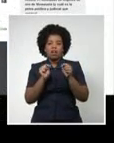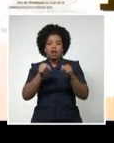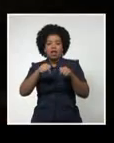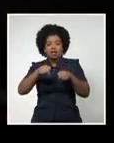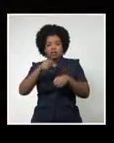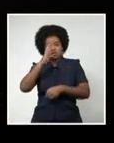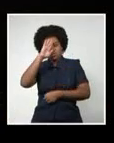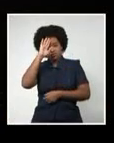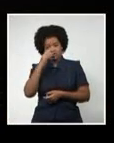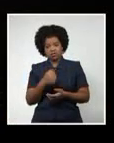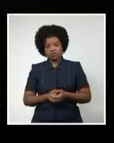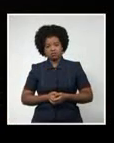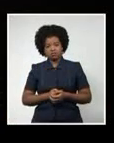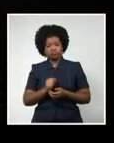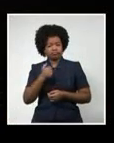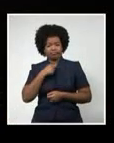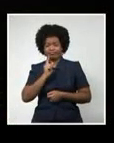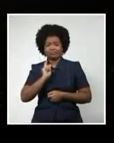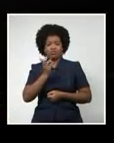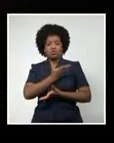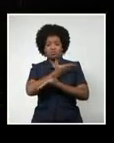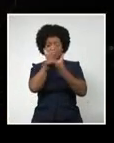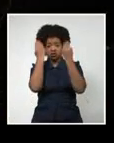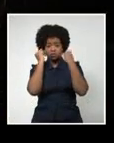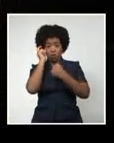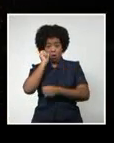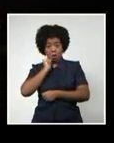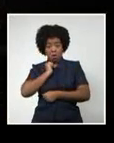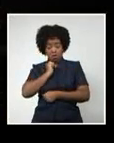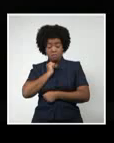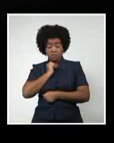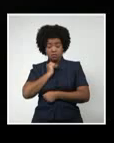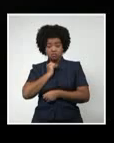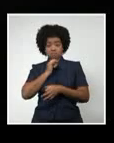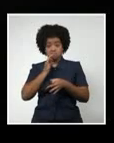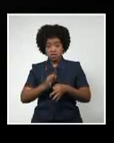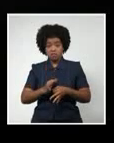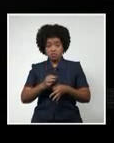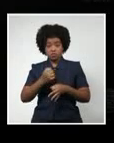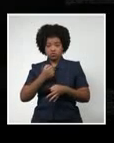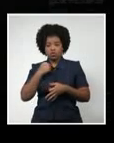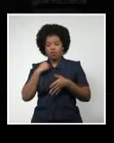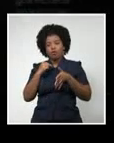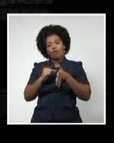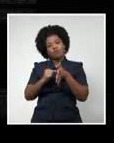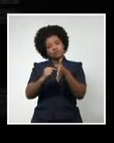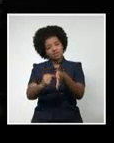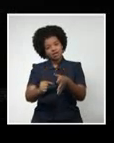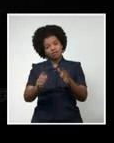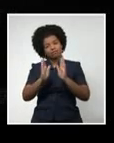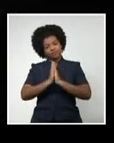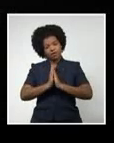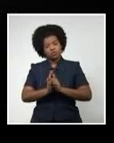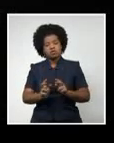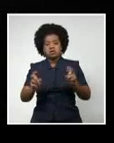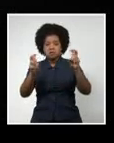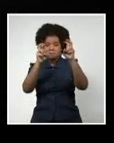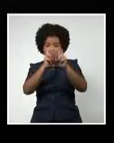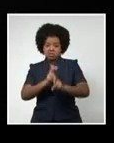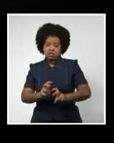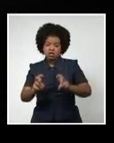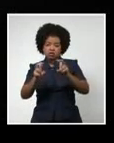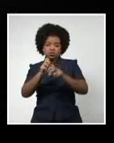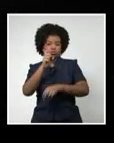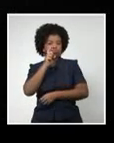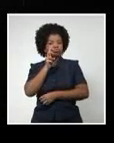nuestro país. No olvido que el señor Tillerson, cuando lo exhorté a investigar y a buscar hipótesis